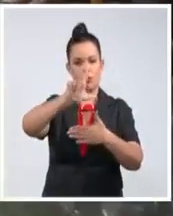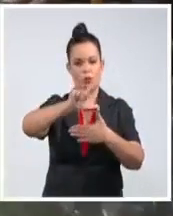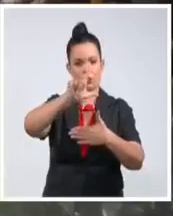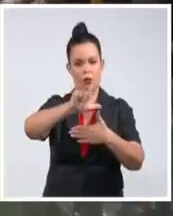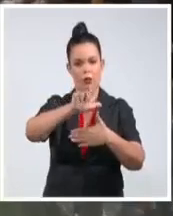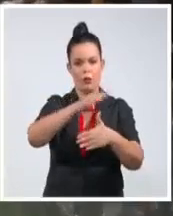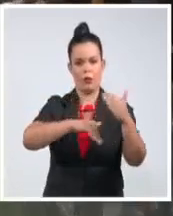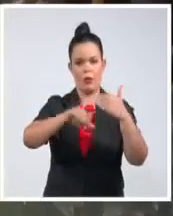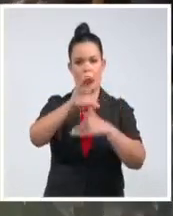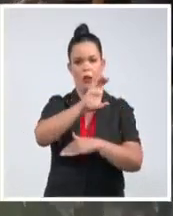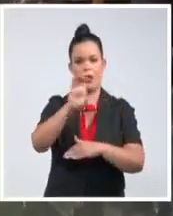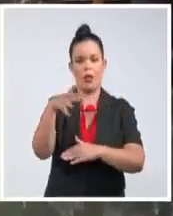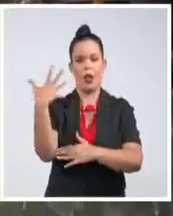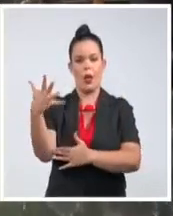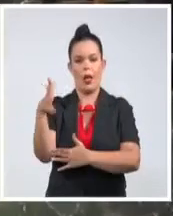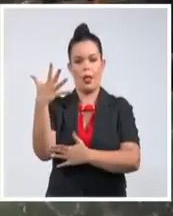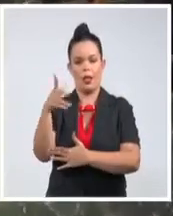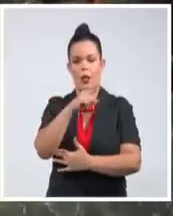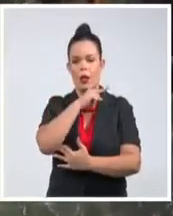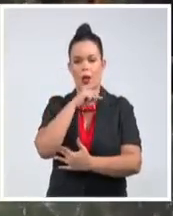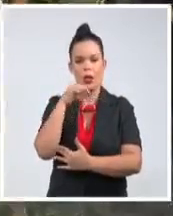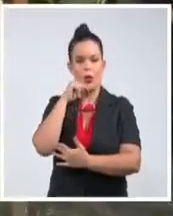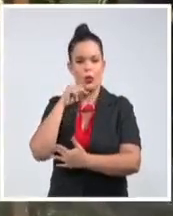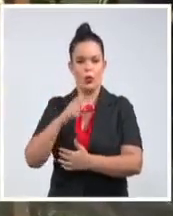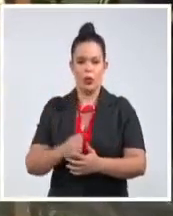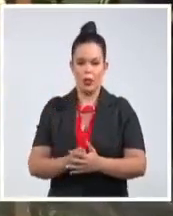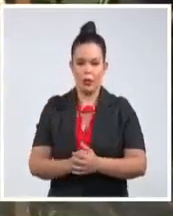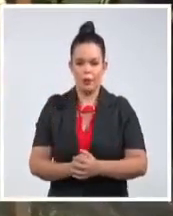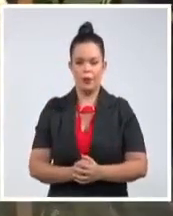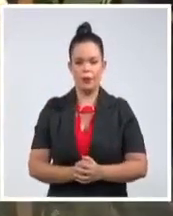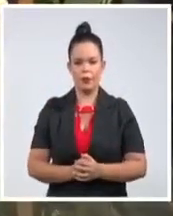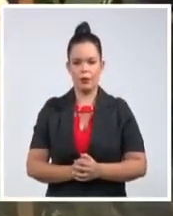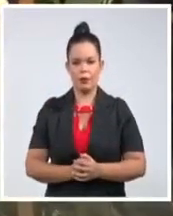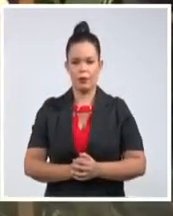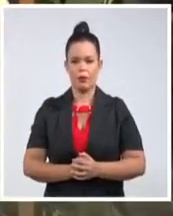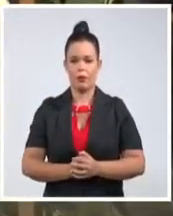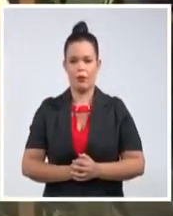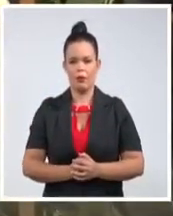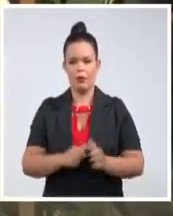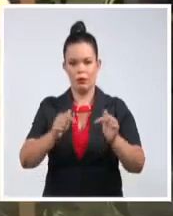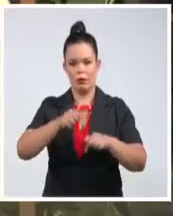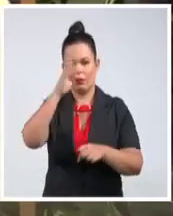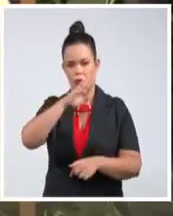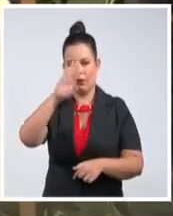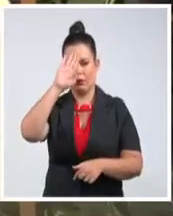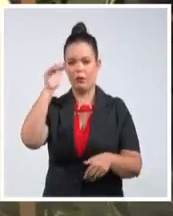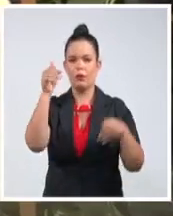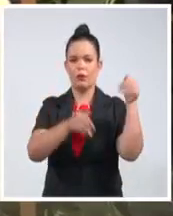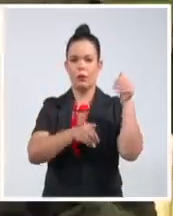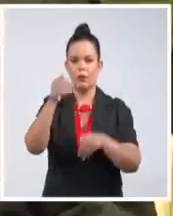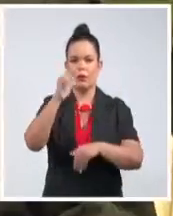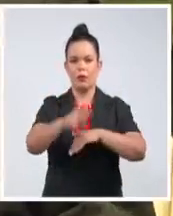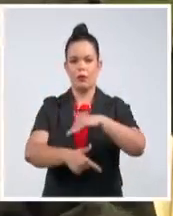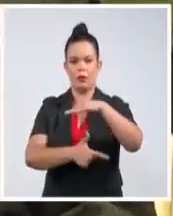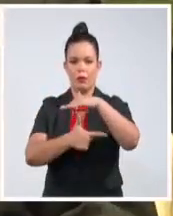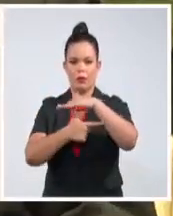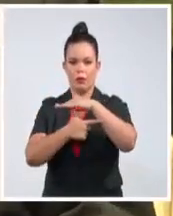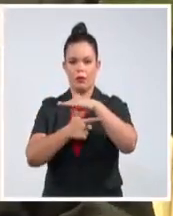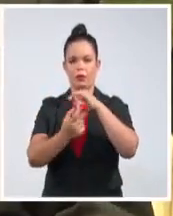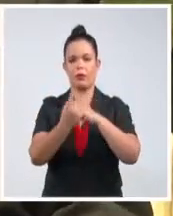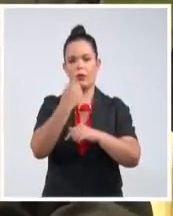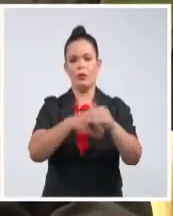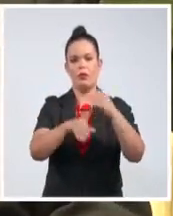Exteriores de la Federación de Rusia, excelentísimo señor Alexander Shetinin. Por la parte cubana estuvieron presentes el viceprimer ministro de la